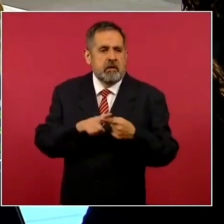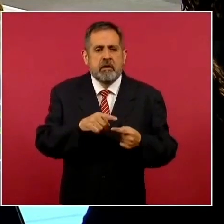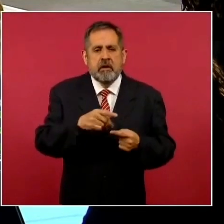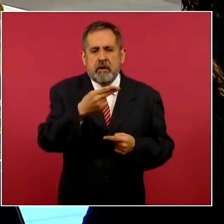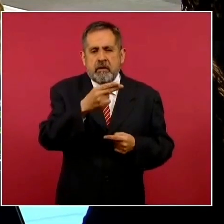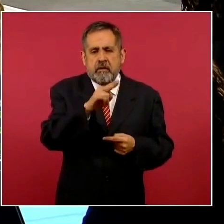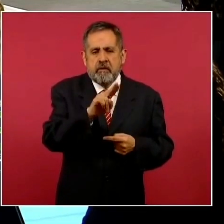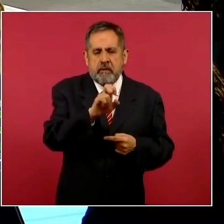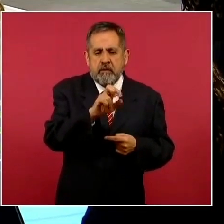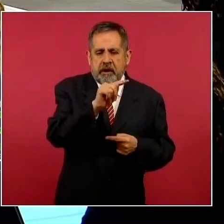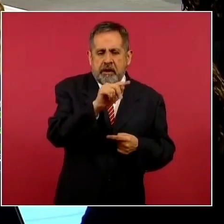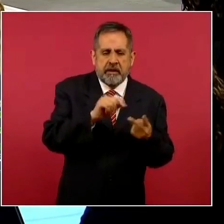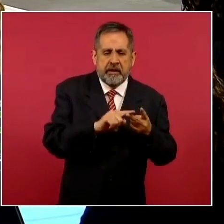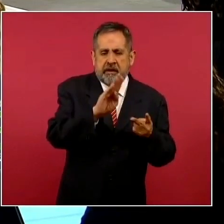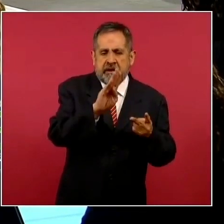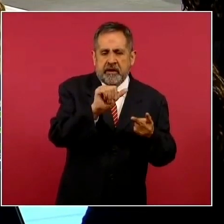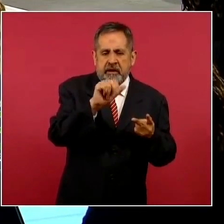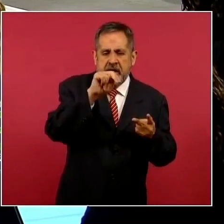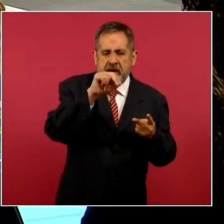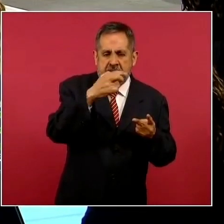Huerta, Blanquet,